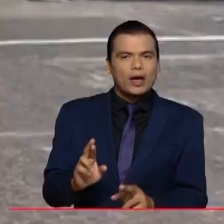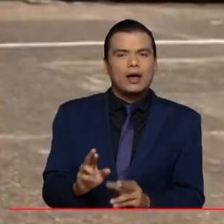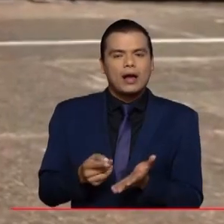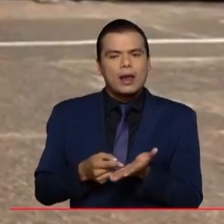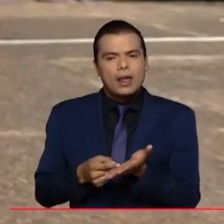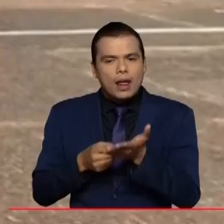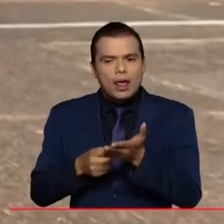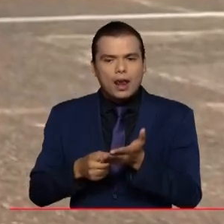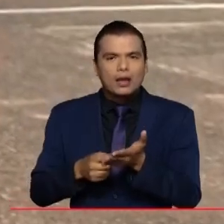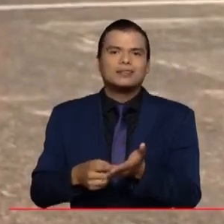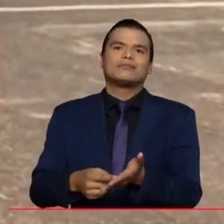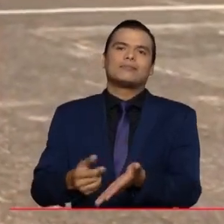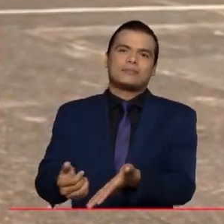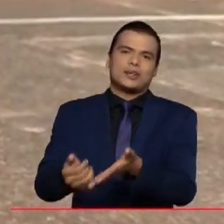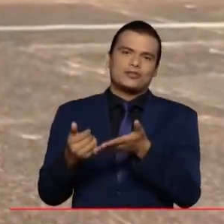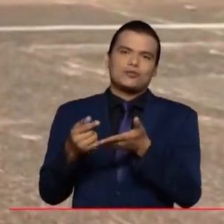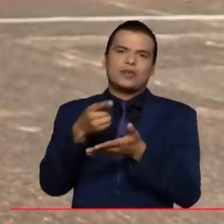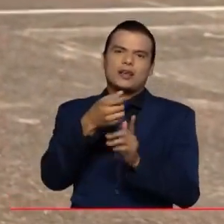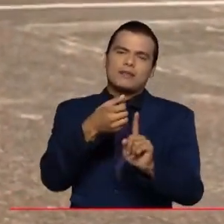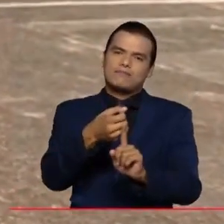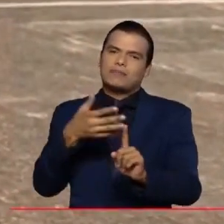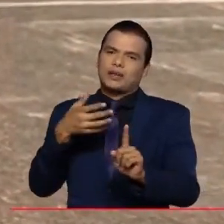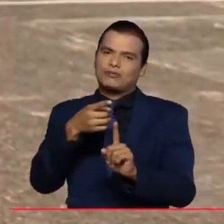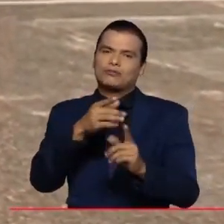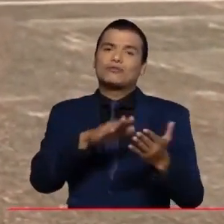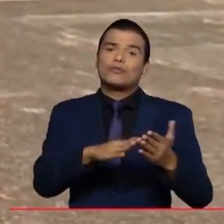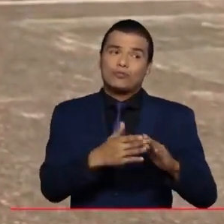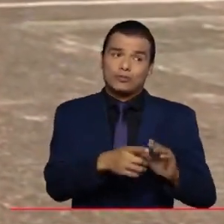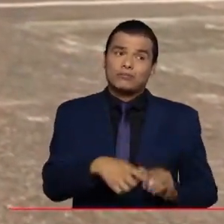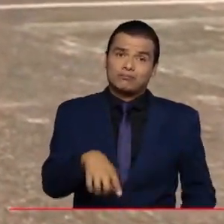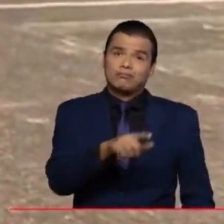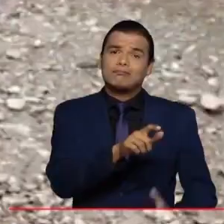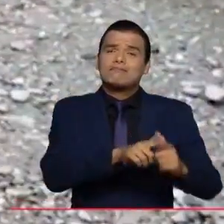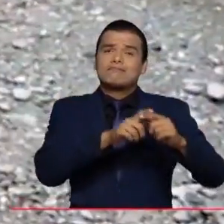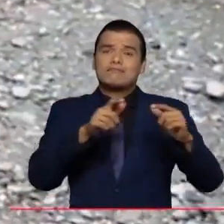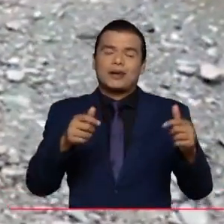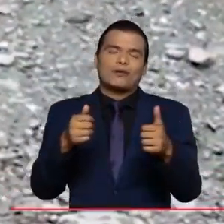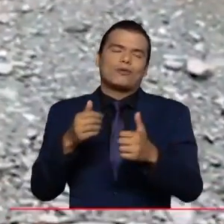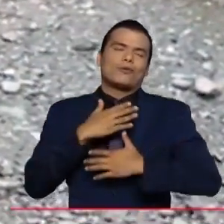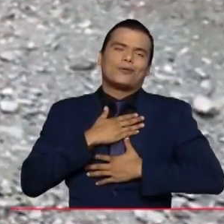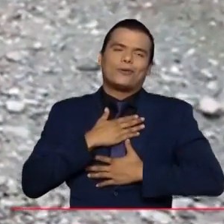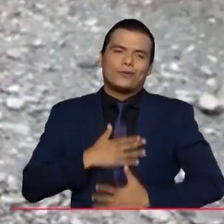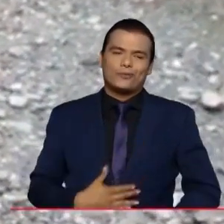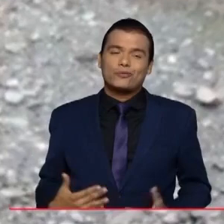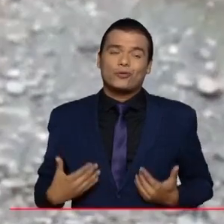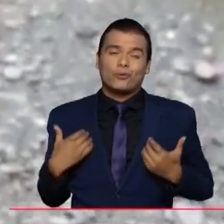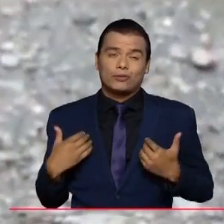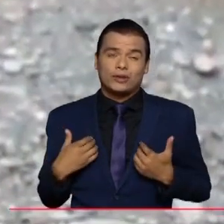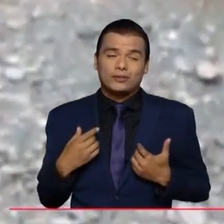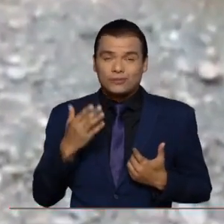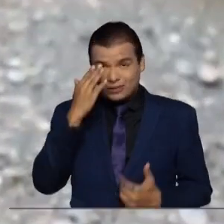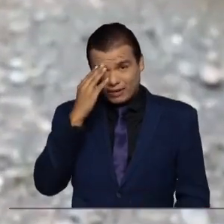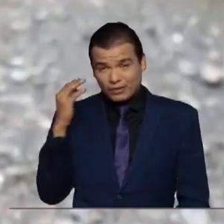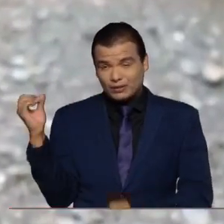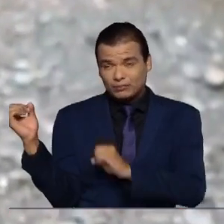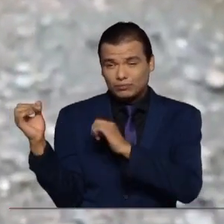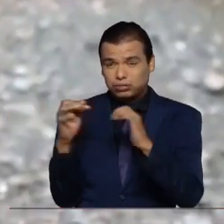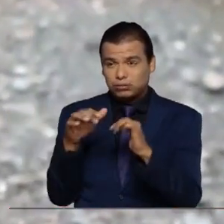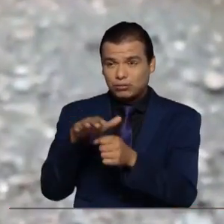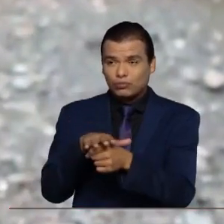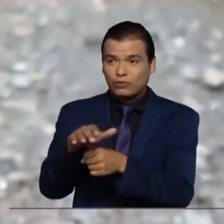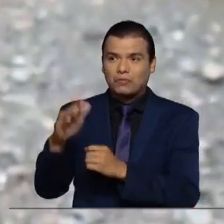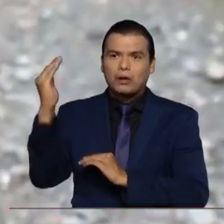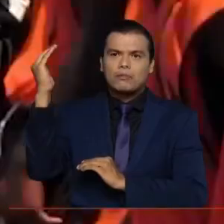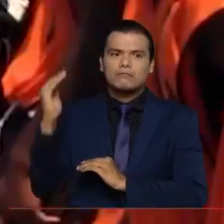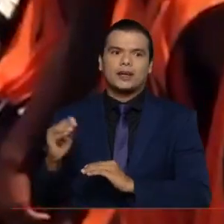comunidad que ha recibido con beneplácito este cese al fuego en Buenaventura. Hemos